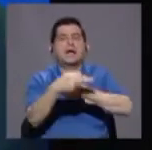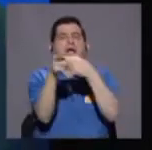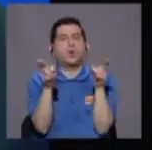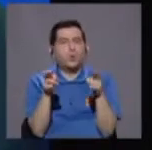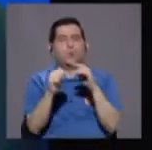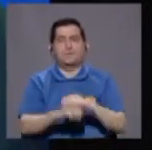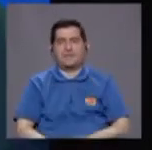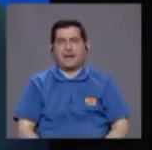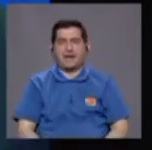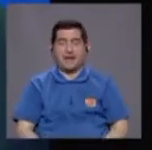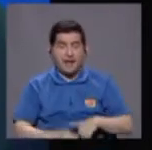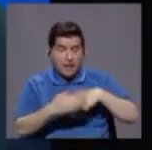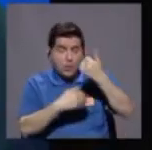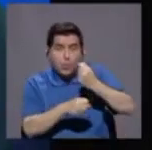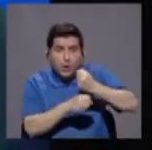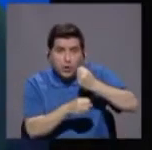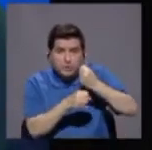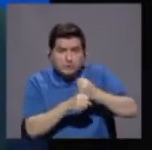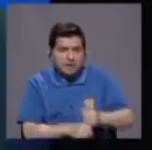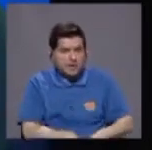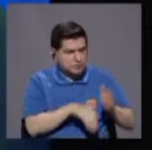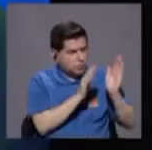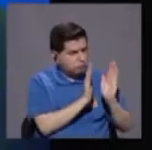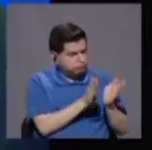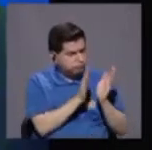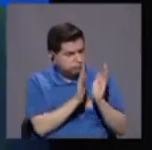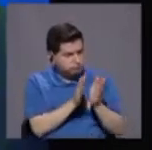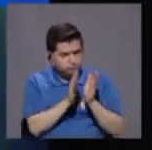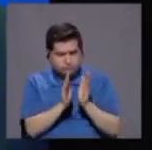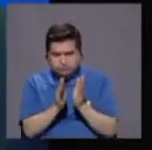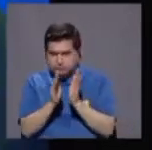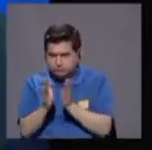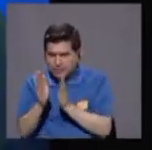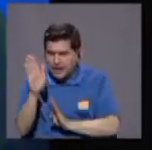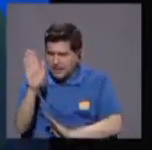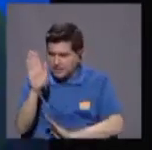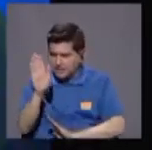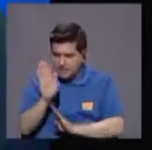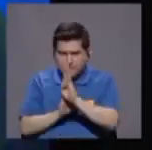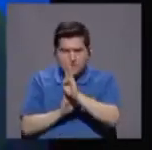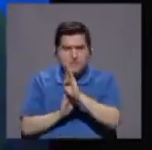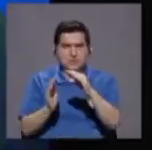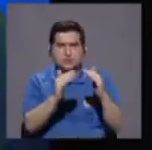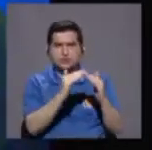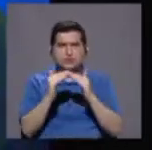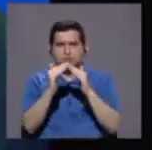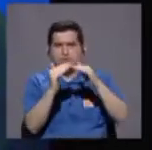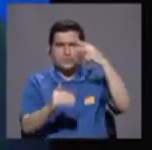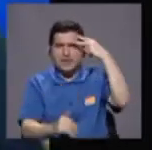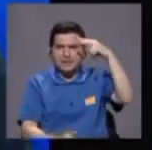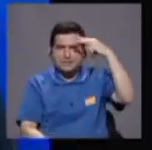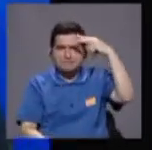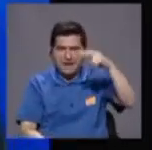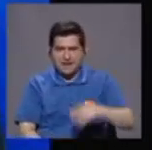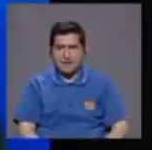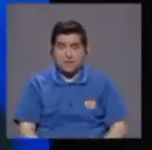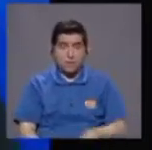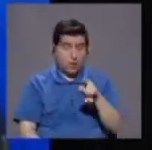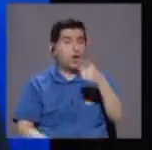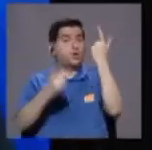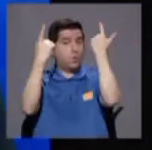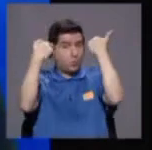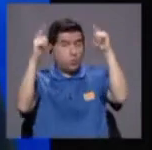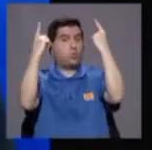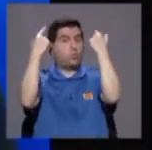pues luego empezó a trabajar un plan de desarrollo para la Ciudad de México, que tuvo mucho